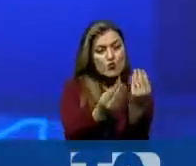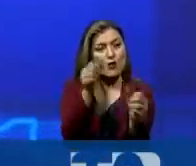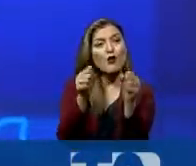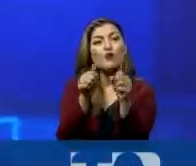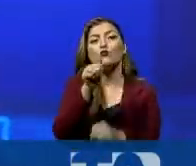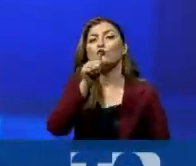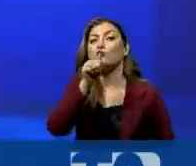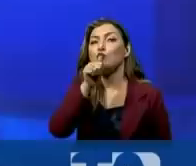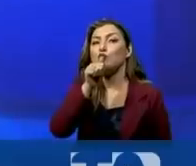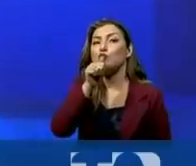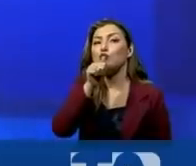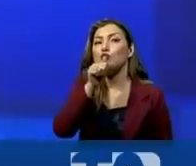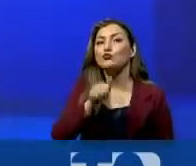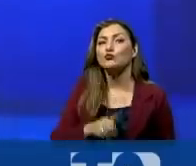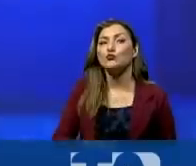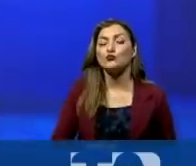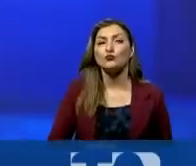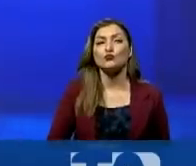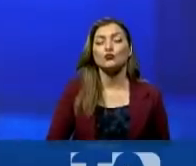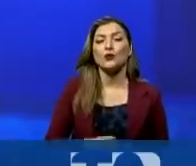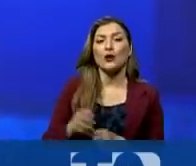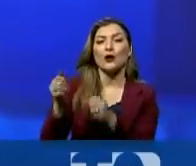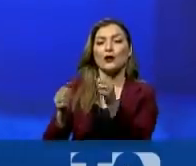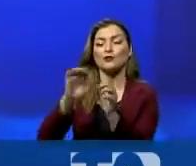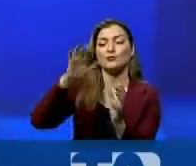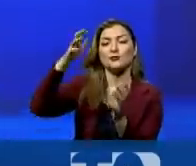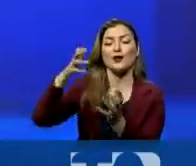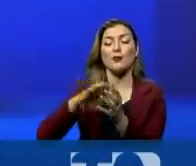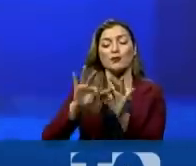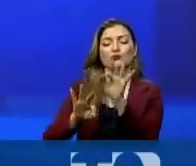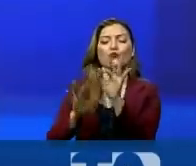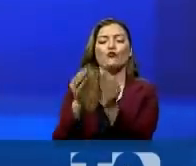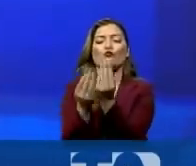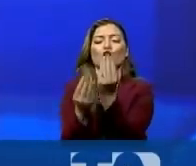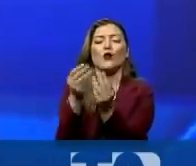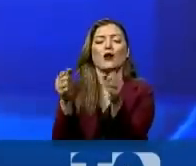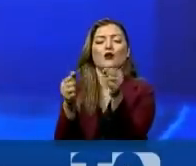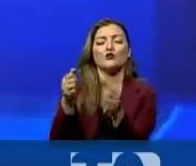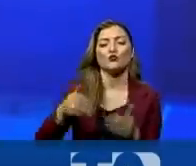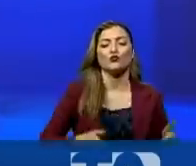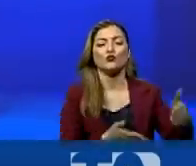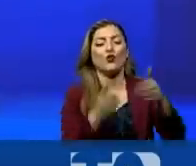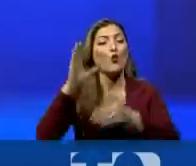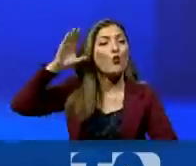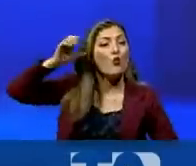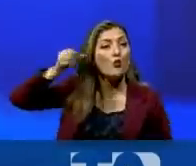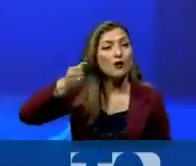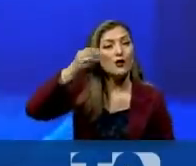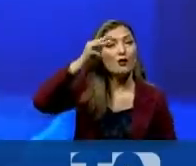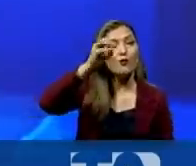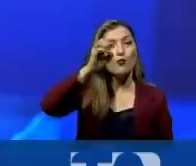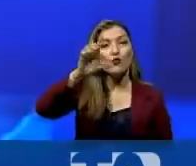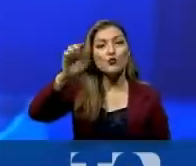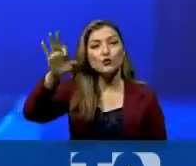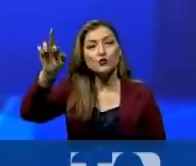privados hubo una quema de un patrullero en la vía cuenca molleturo despedazaron llantas